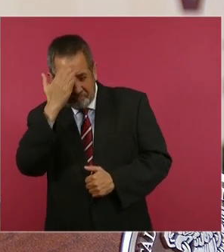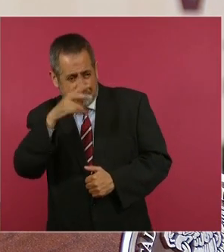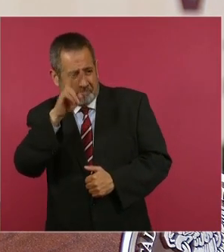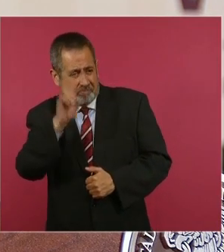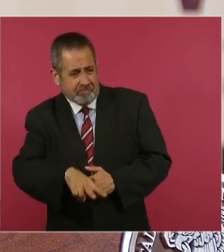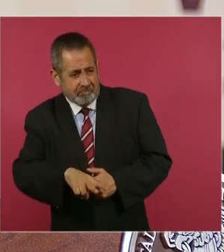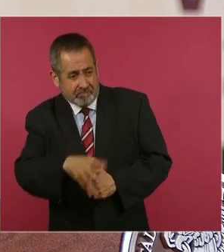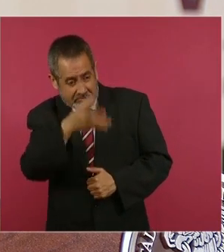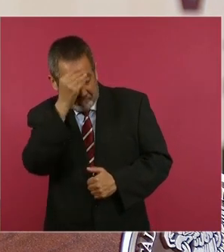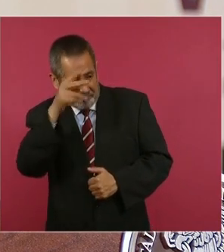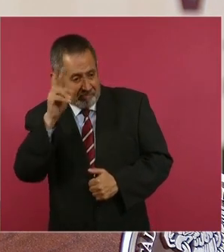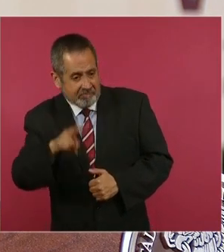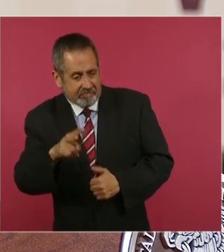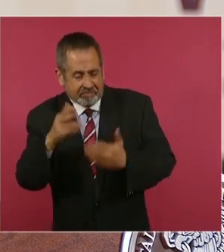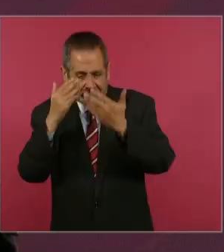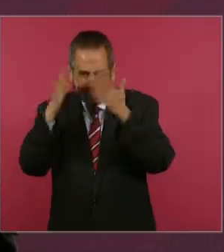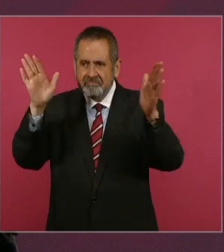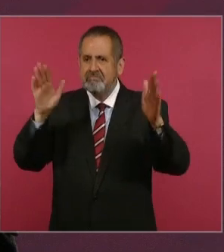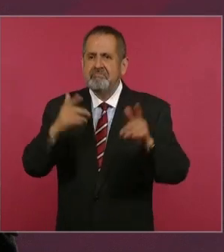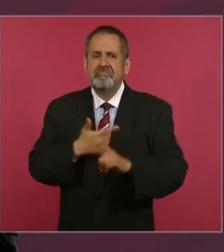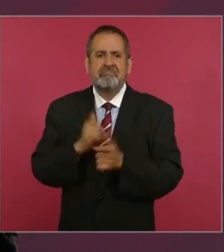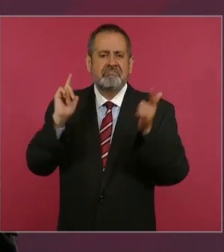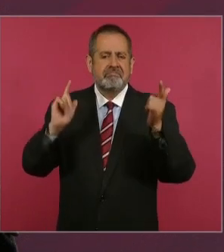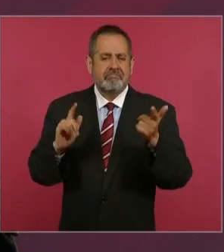libres Eso es